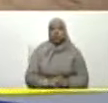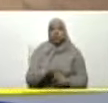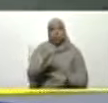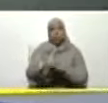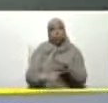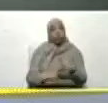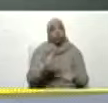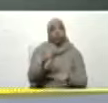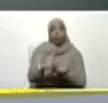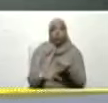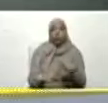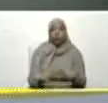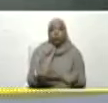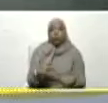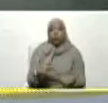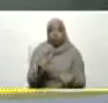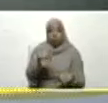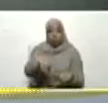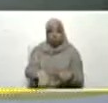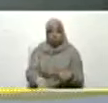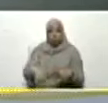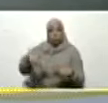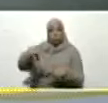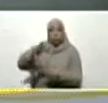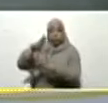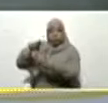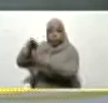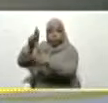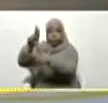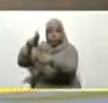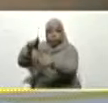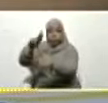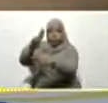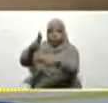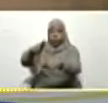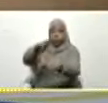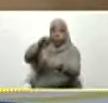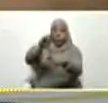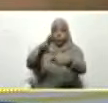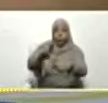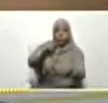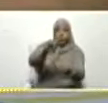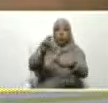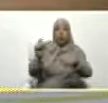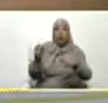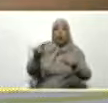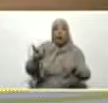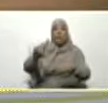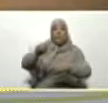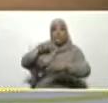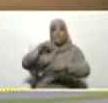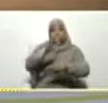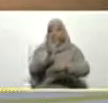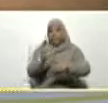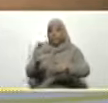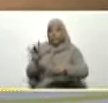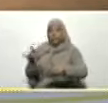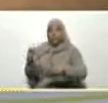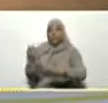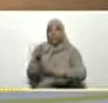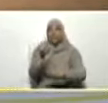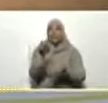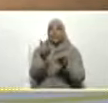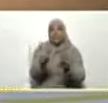producto de estos huracanes que se están formando. Se juntó la onda tropical